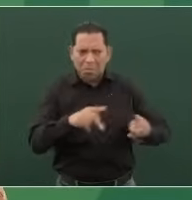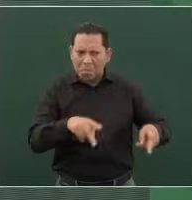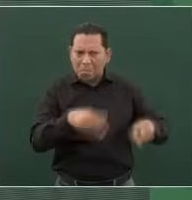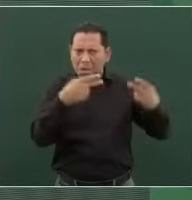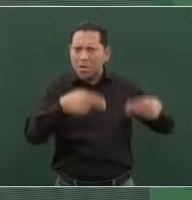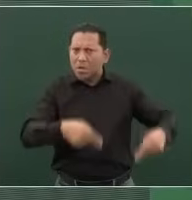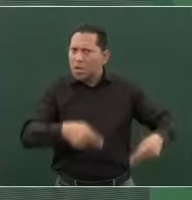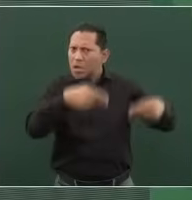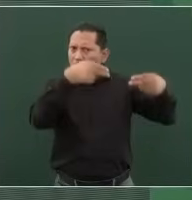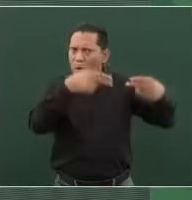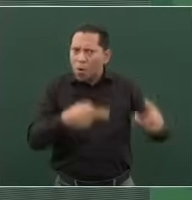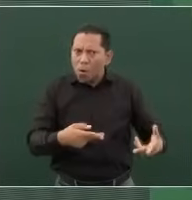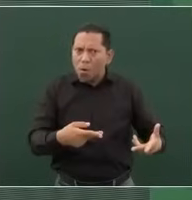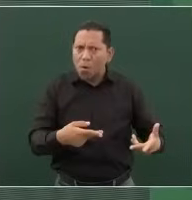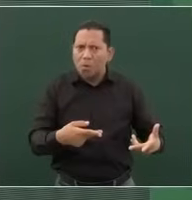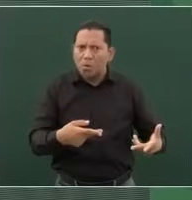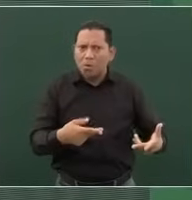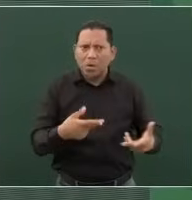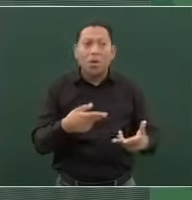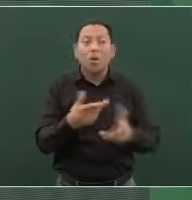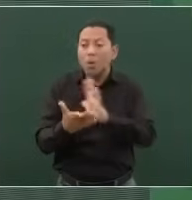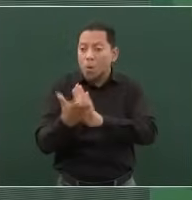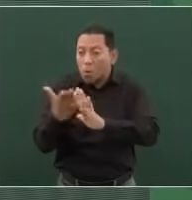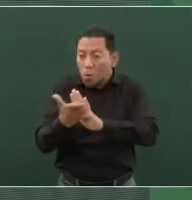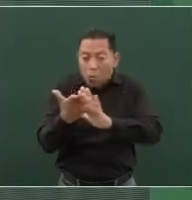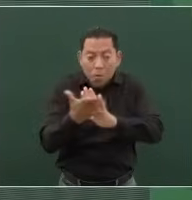hacen reclusorios,